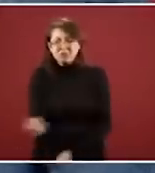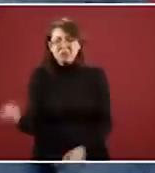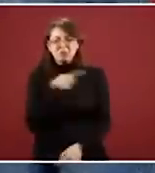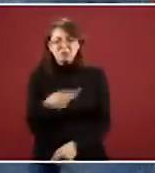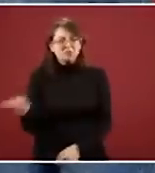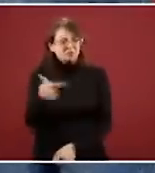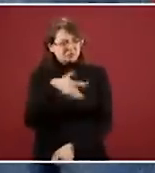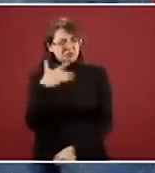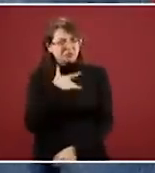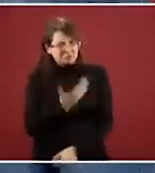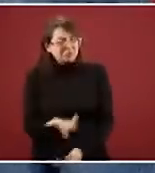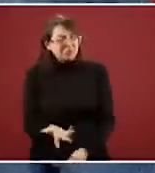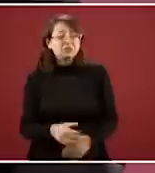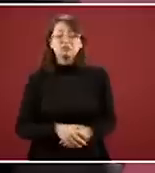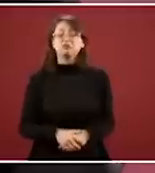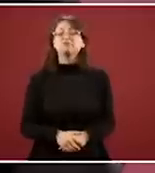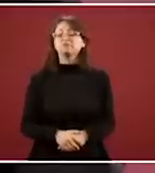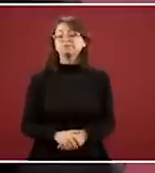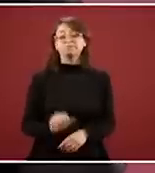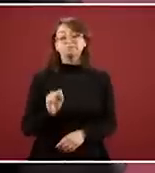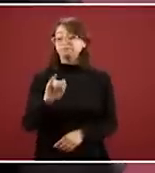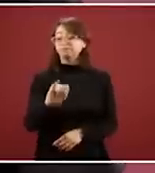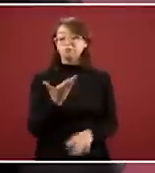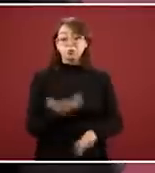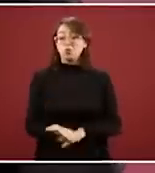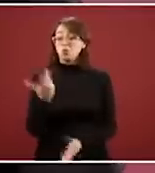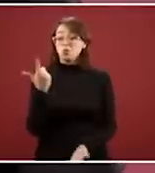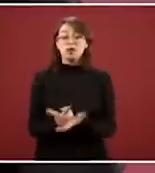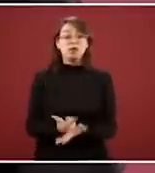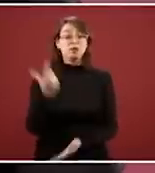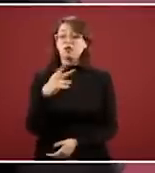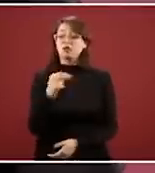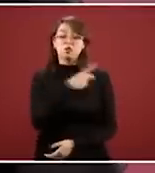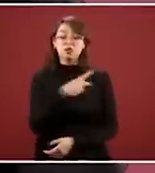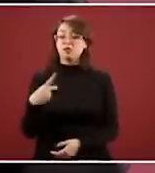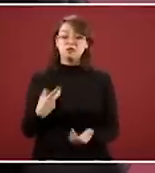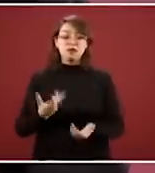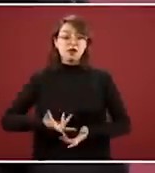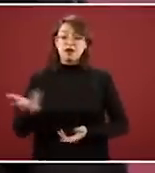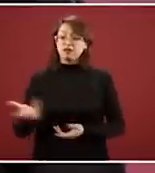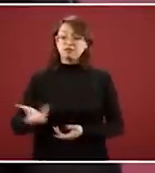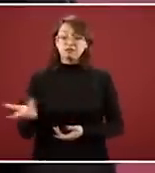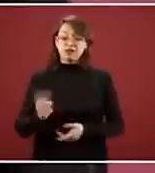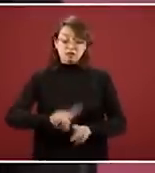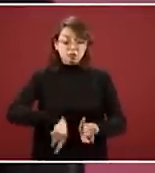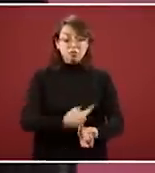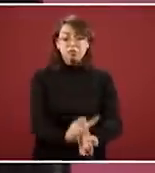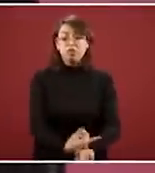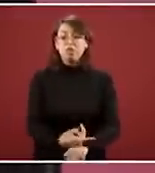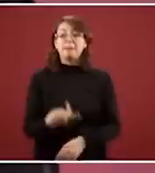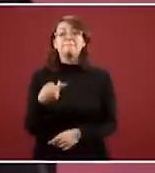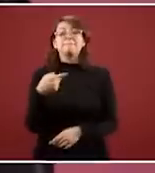Grave, no deben de cometerse estos actos, pero